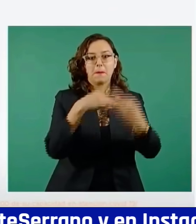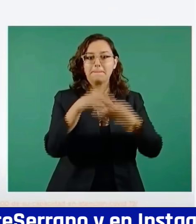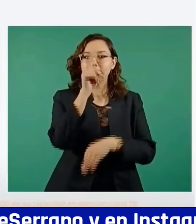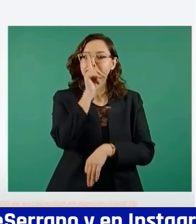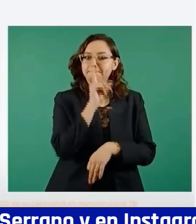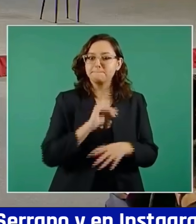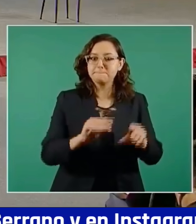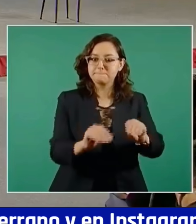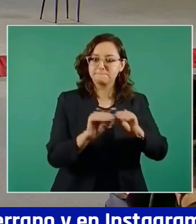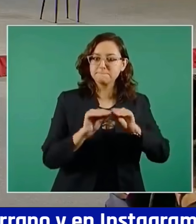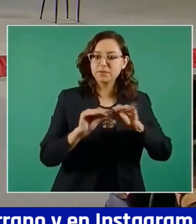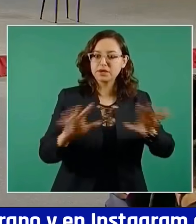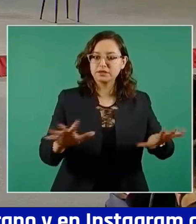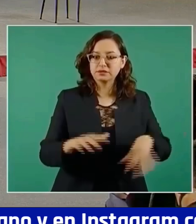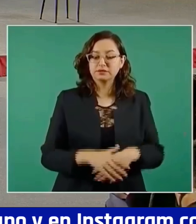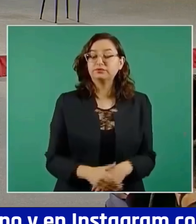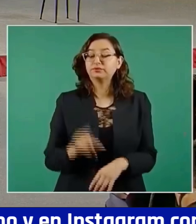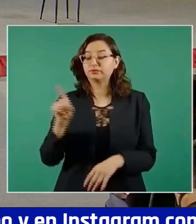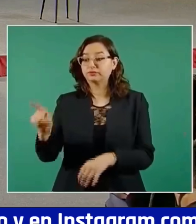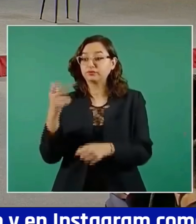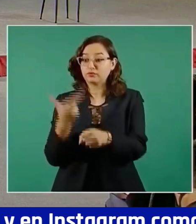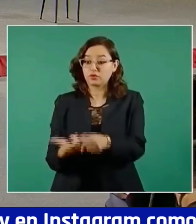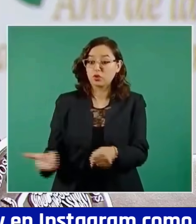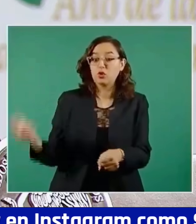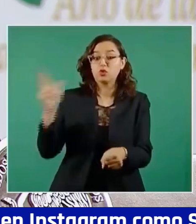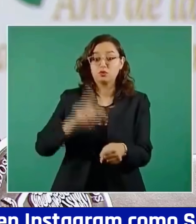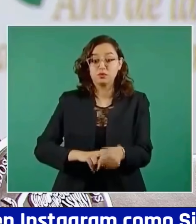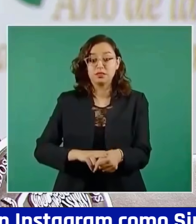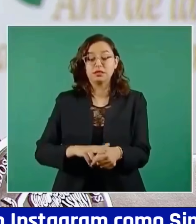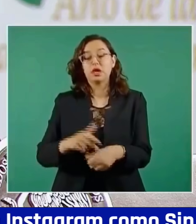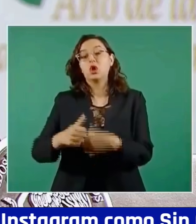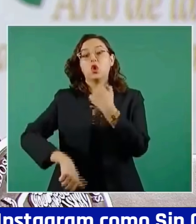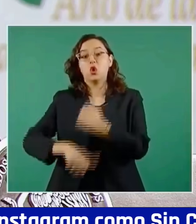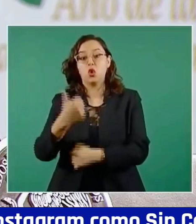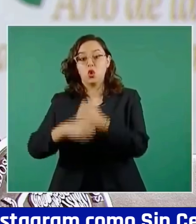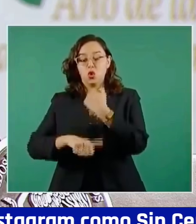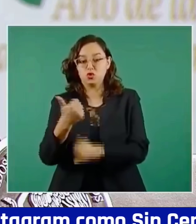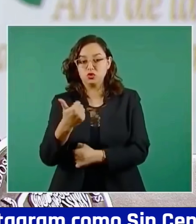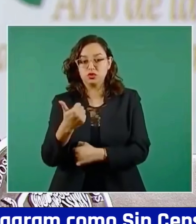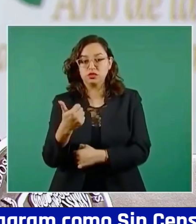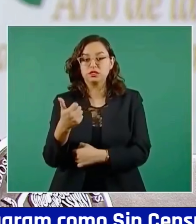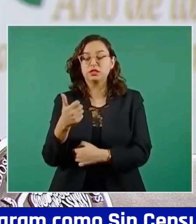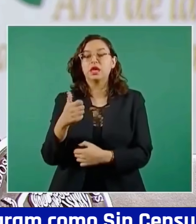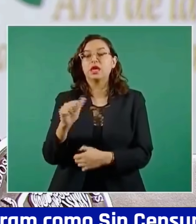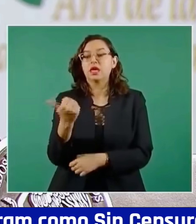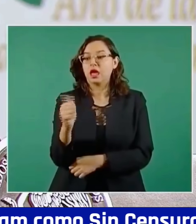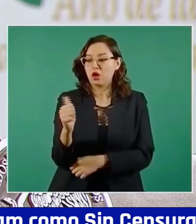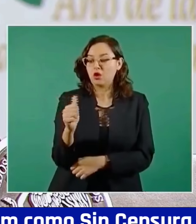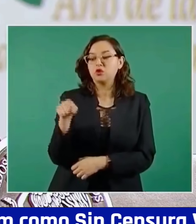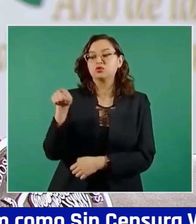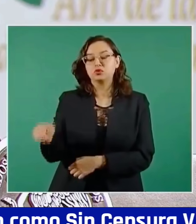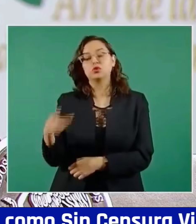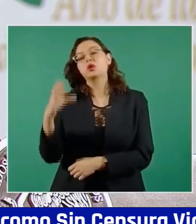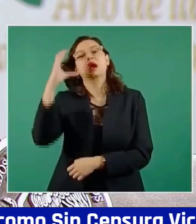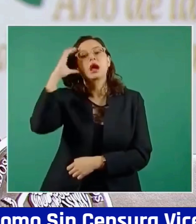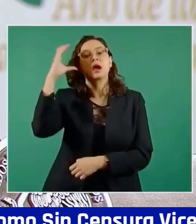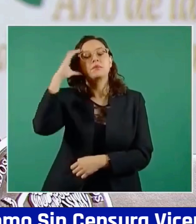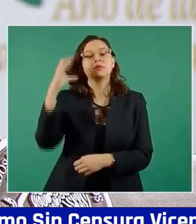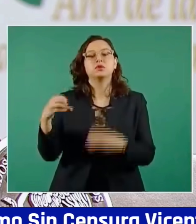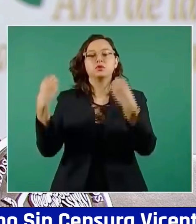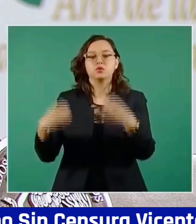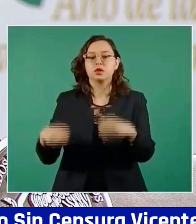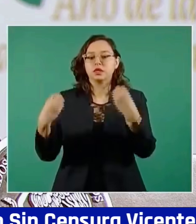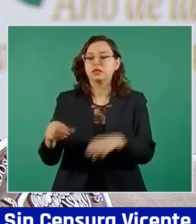También queremos hacer la aclaración, el hospital ese día, 11 de agosto, tenía el 70% de las camas